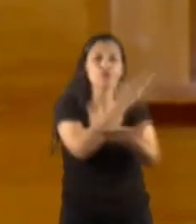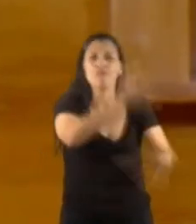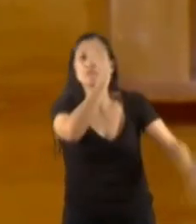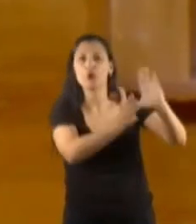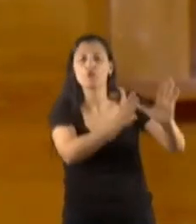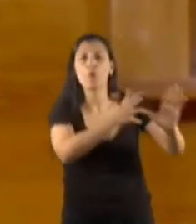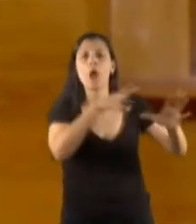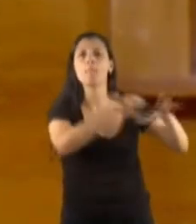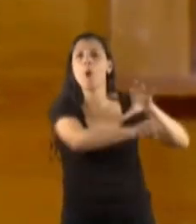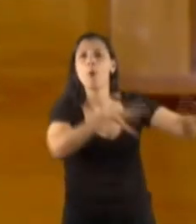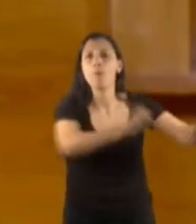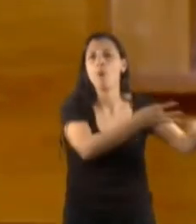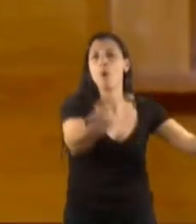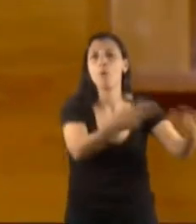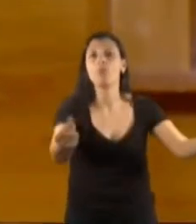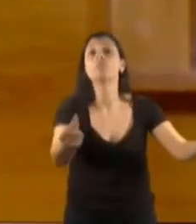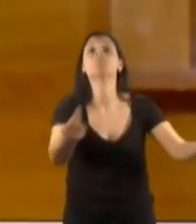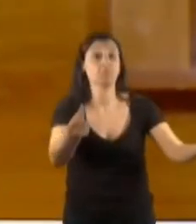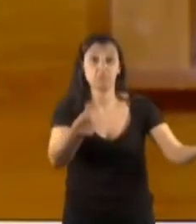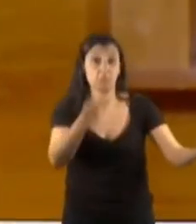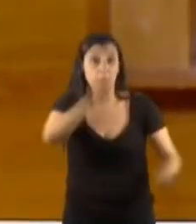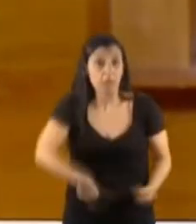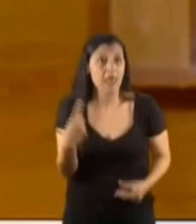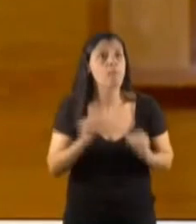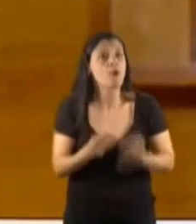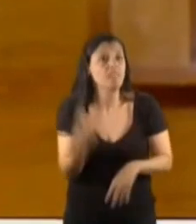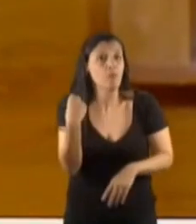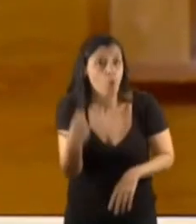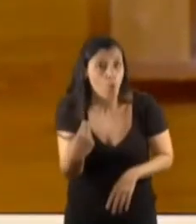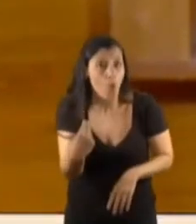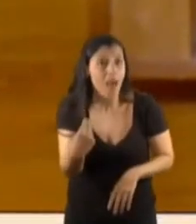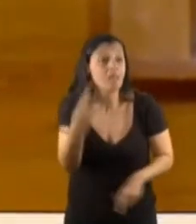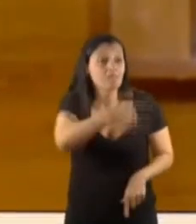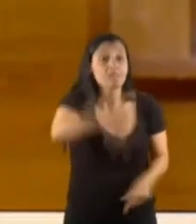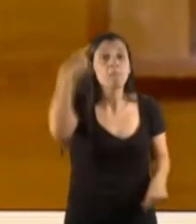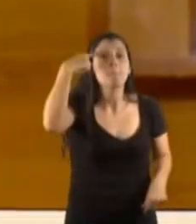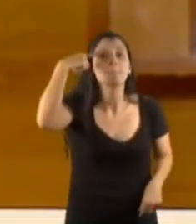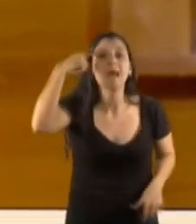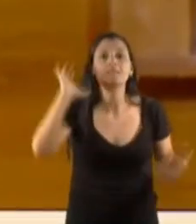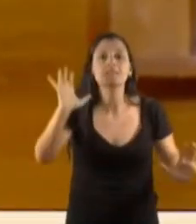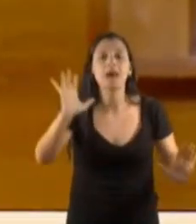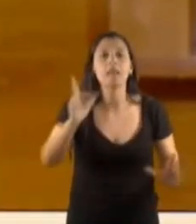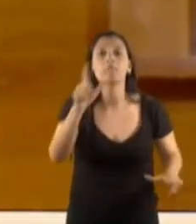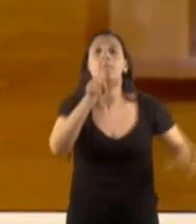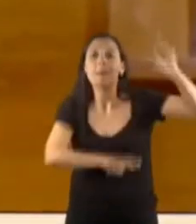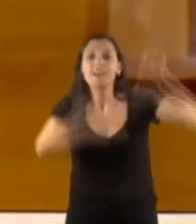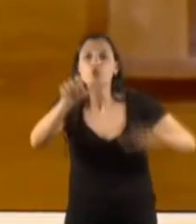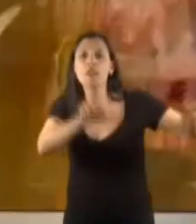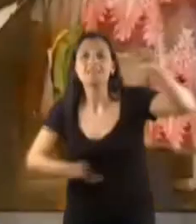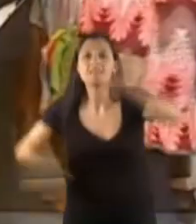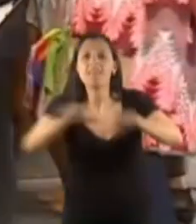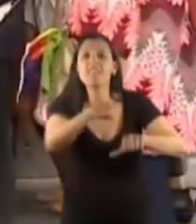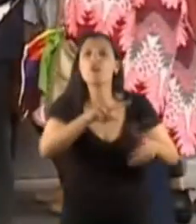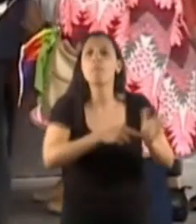por el solo hecho de pensar Porque existe el verdadero problema saben porque son peligrosos los científicos porque piensan